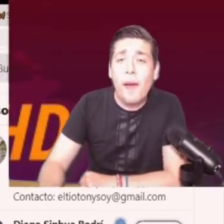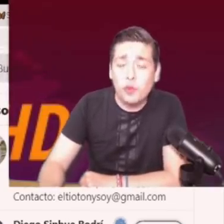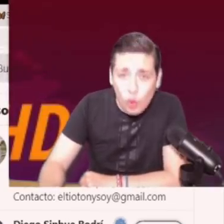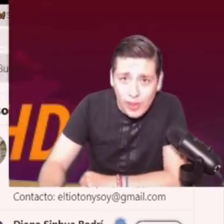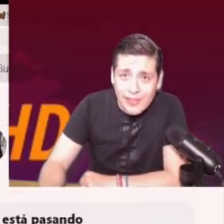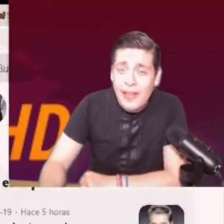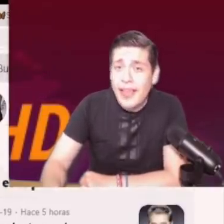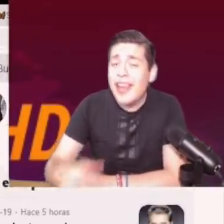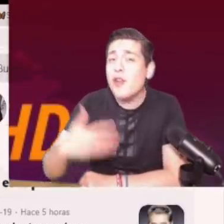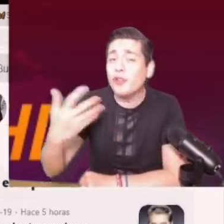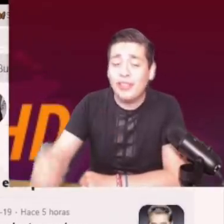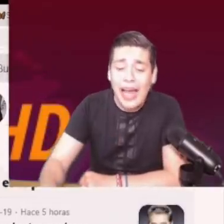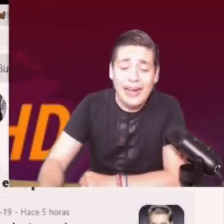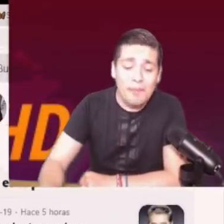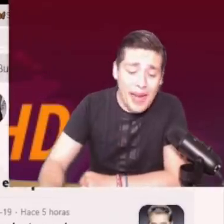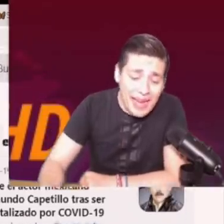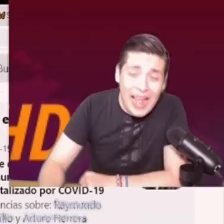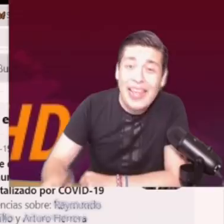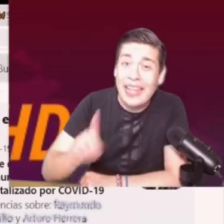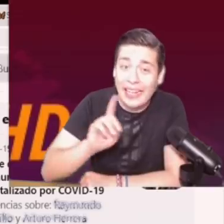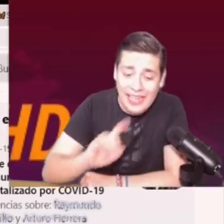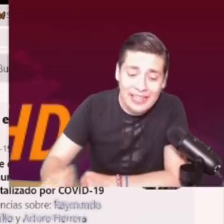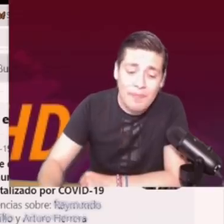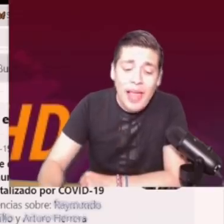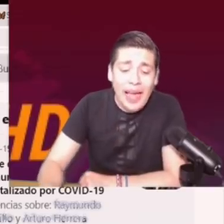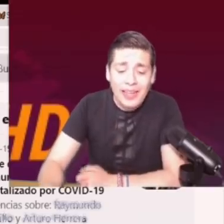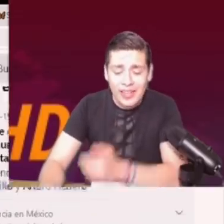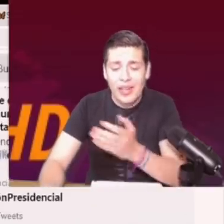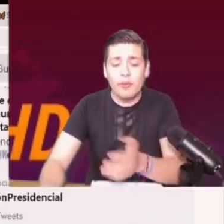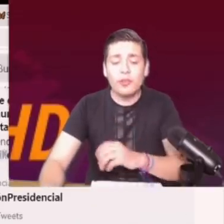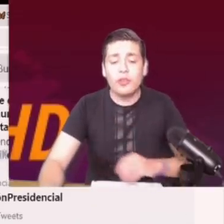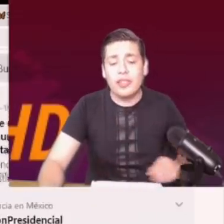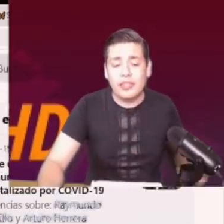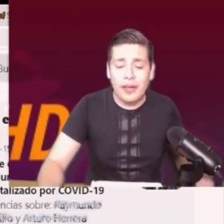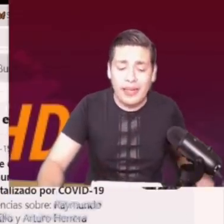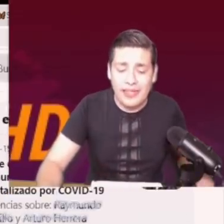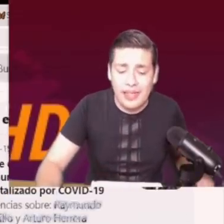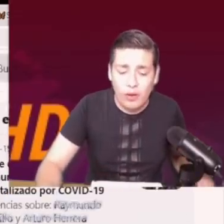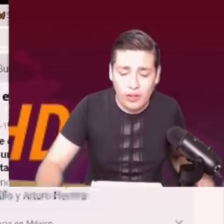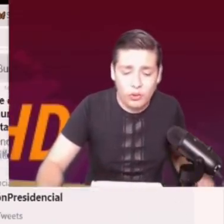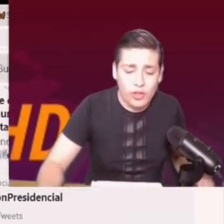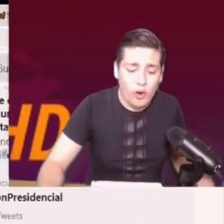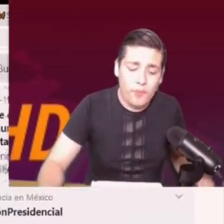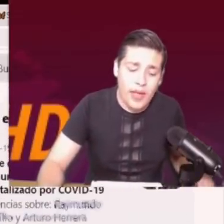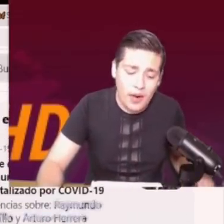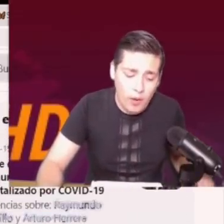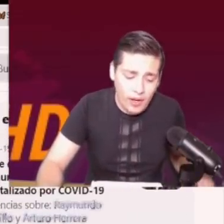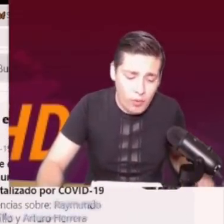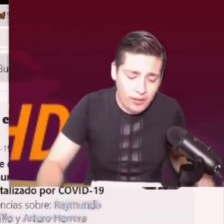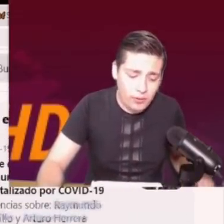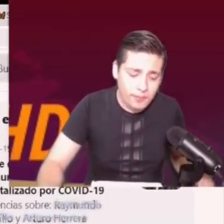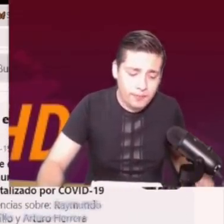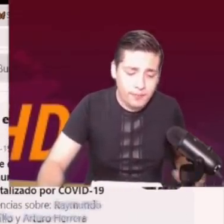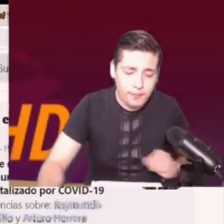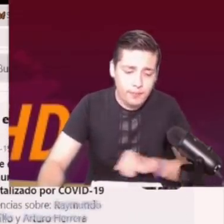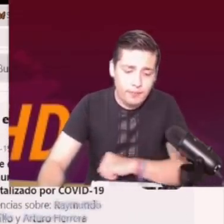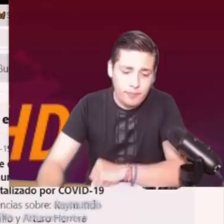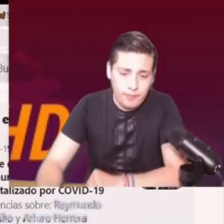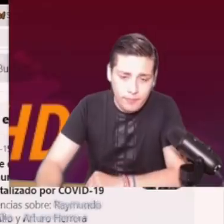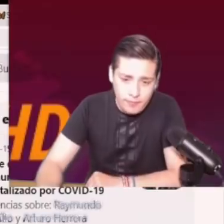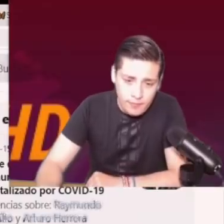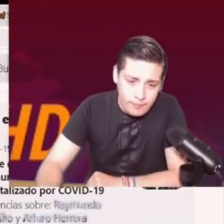son absurdas y nos dan pena y risa. Aquí tenemos otras imágenes de lo que sucedió en Guanajuato.